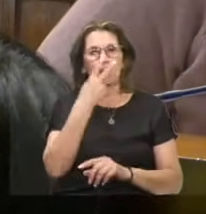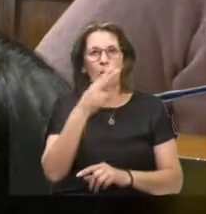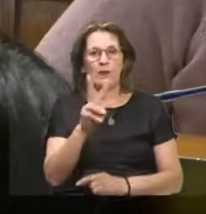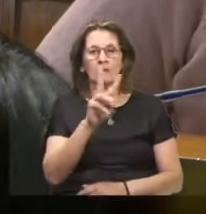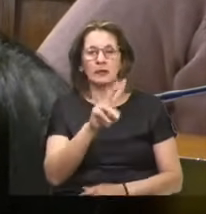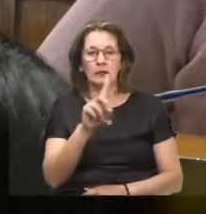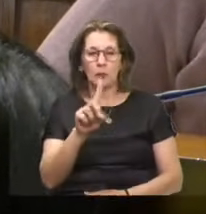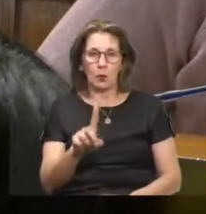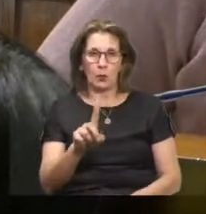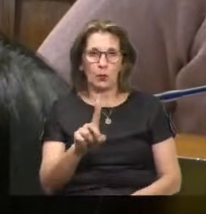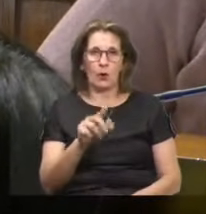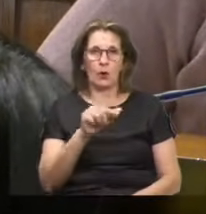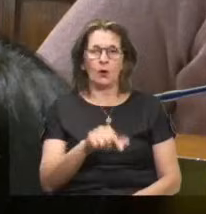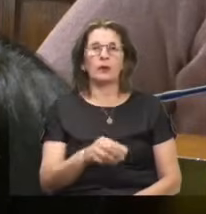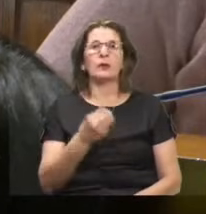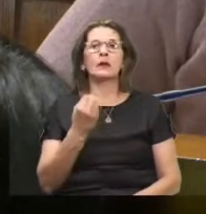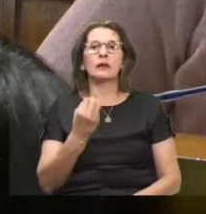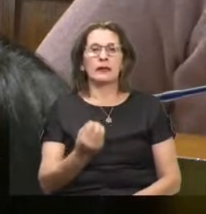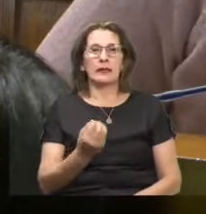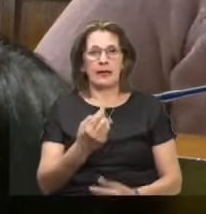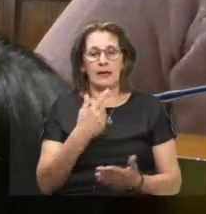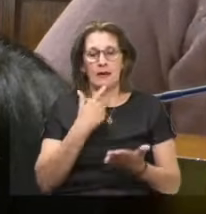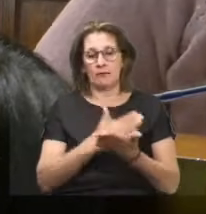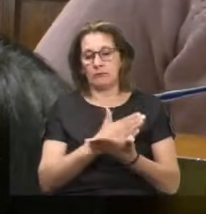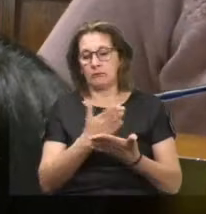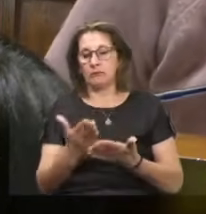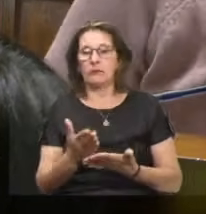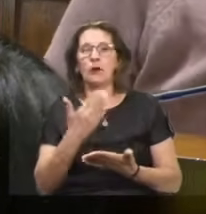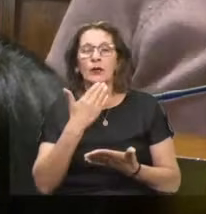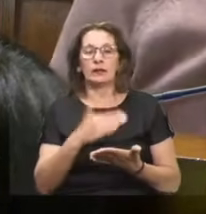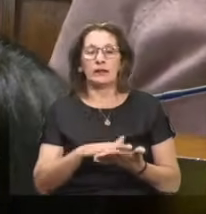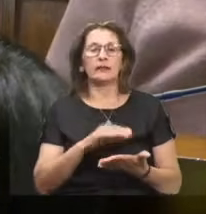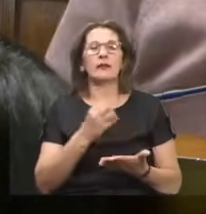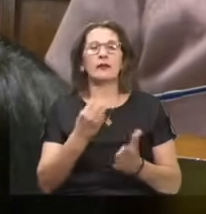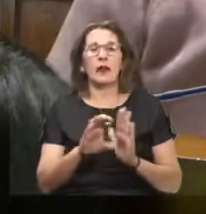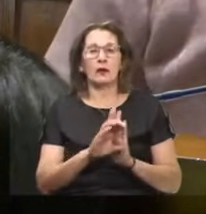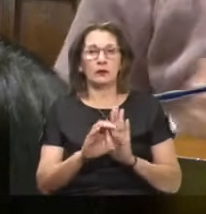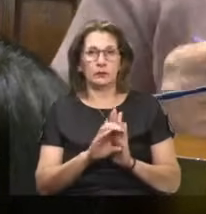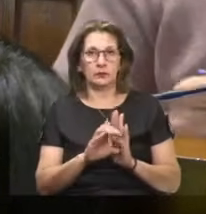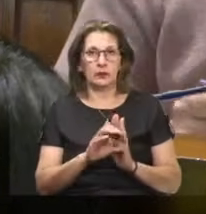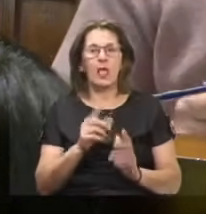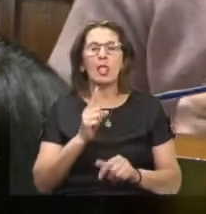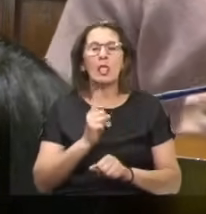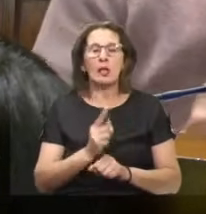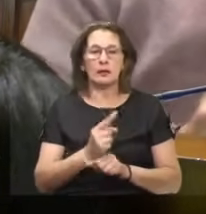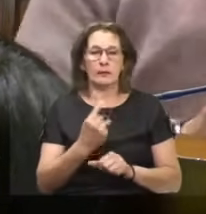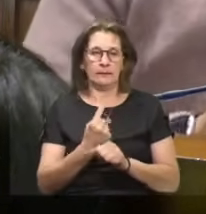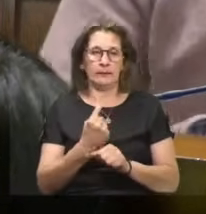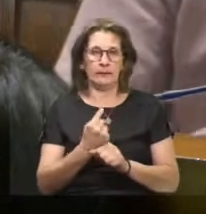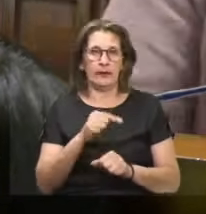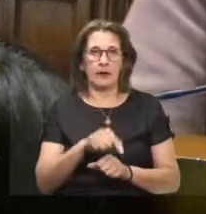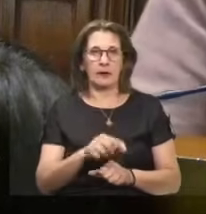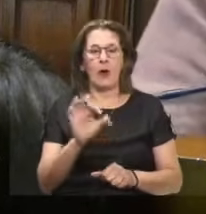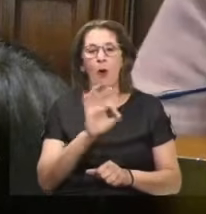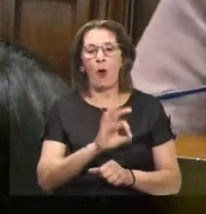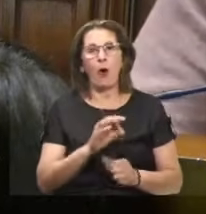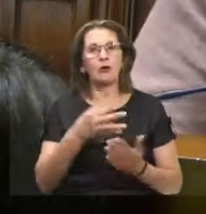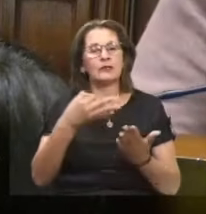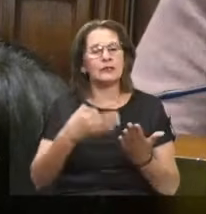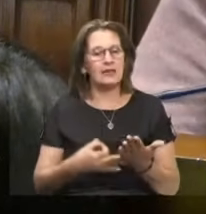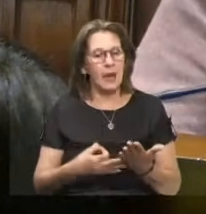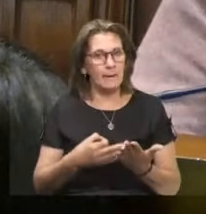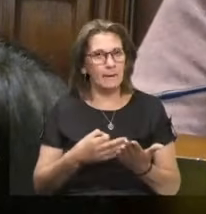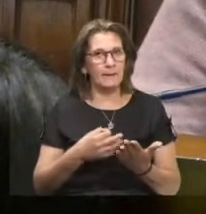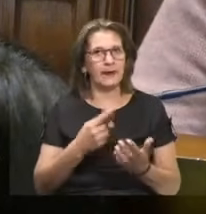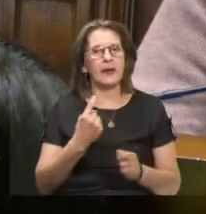127/2021, en cuanto que a los fines de interpretar la Constitución debe primar o regir siempre